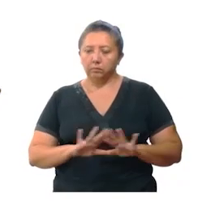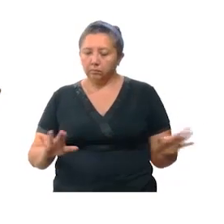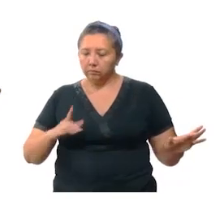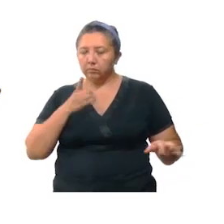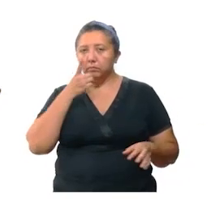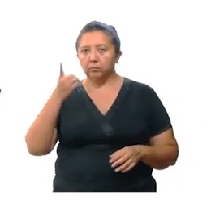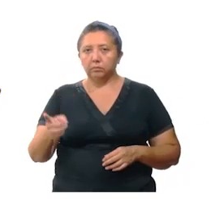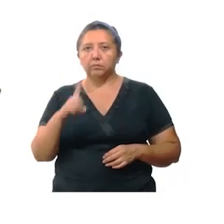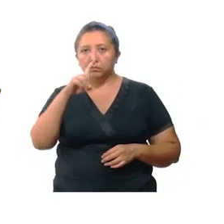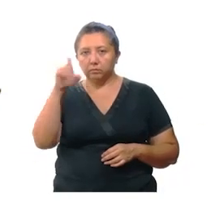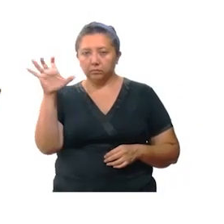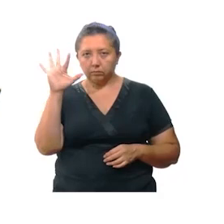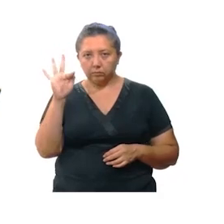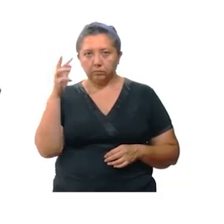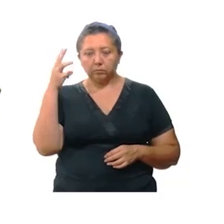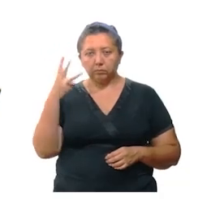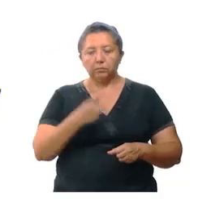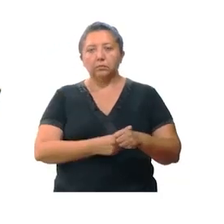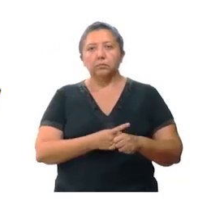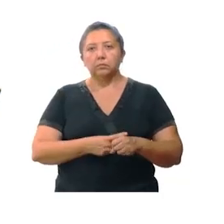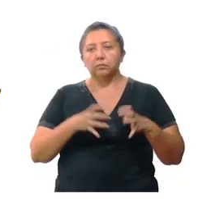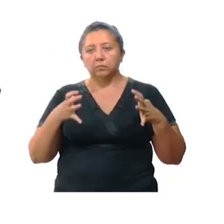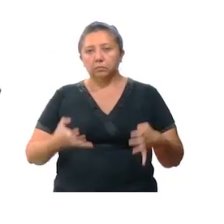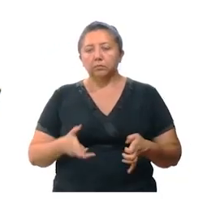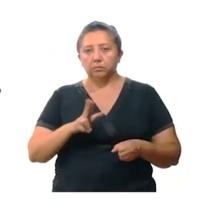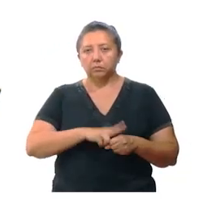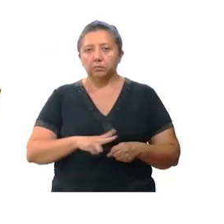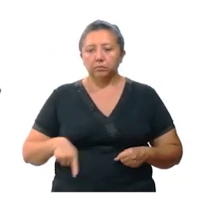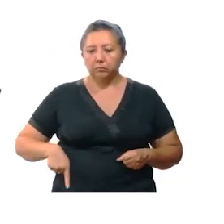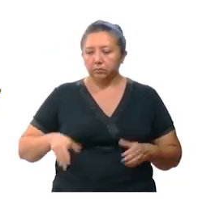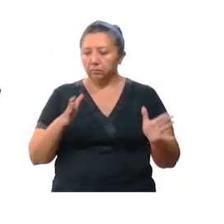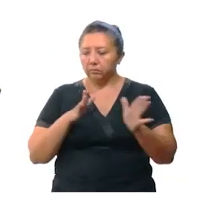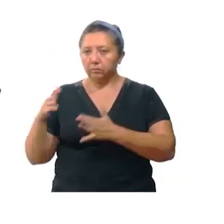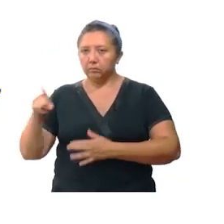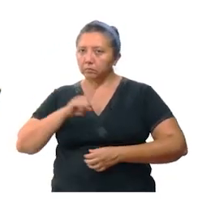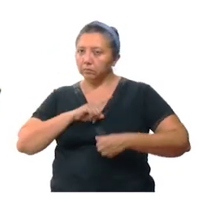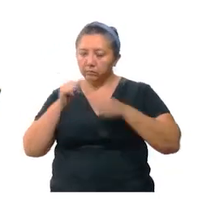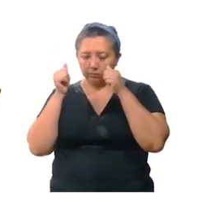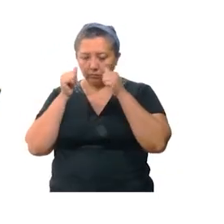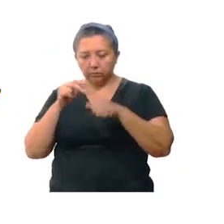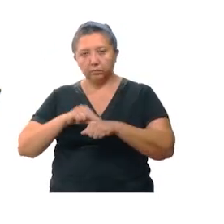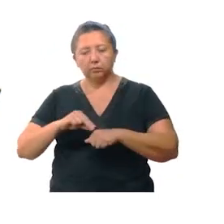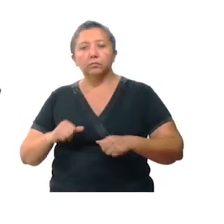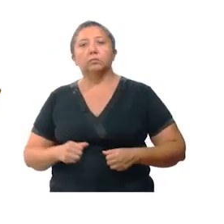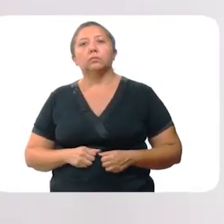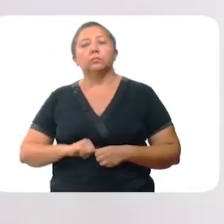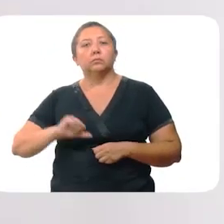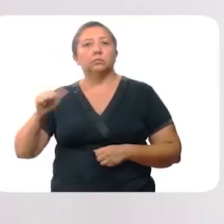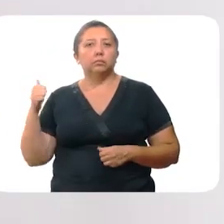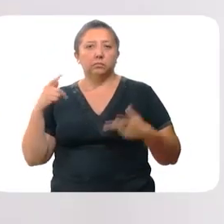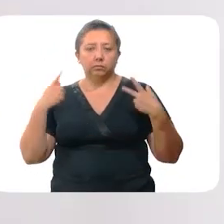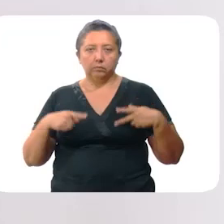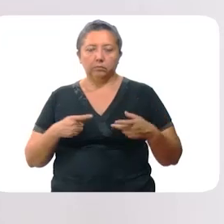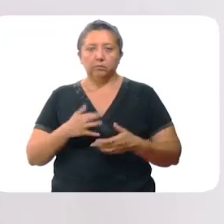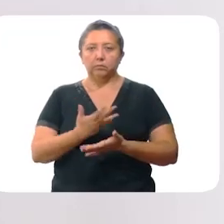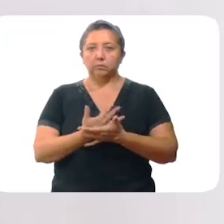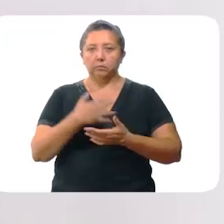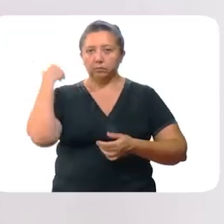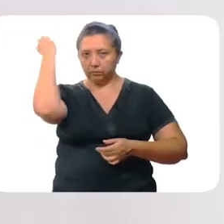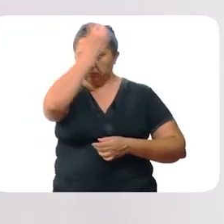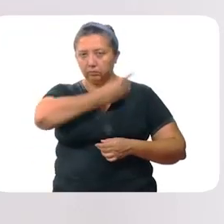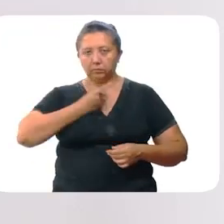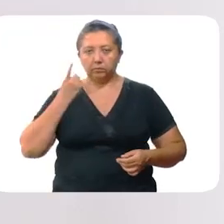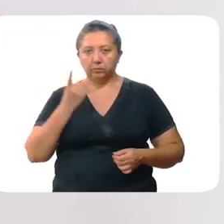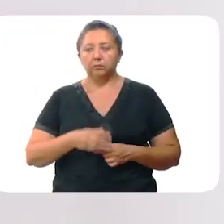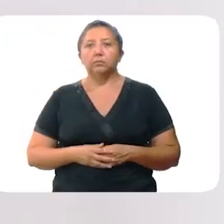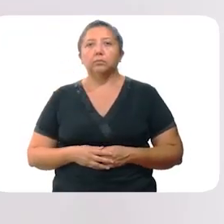Como ya se mencionó, 143 de los casos positivos están en hospitales públicos y en aislamiento total. Hay otros pacientes a la